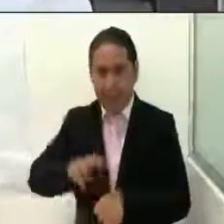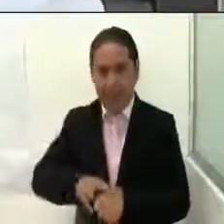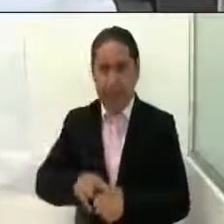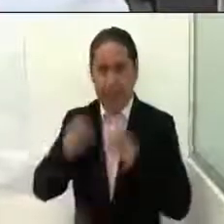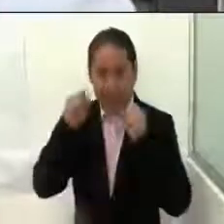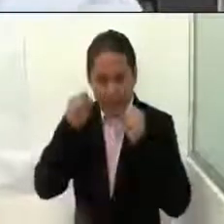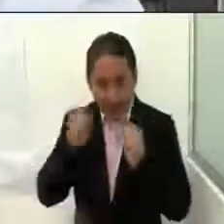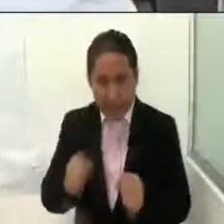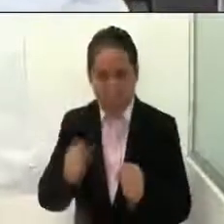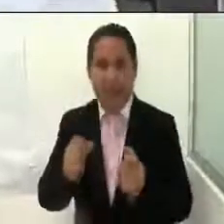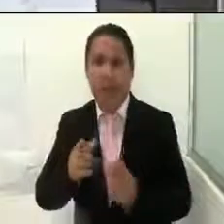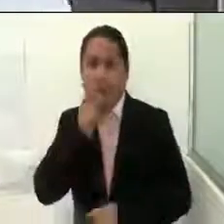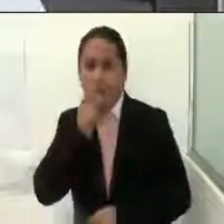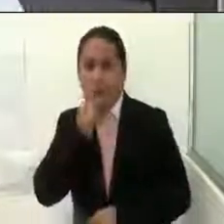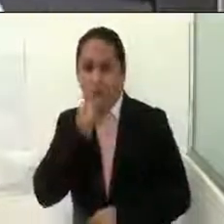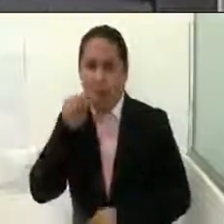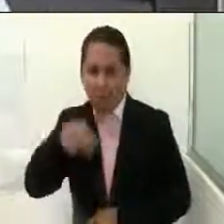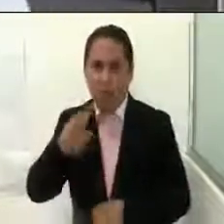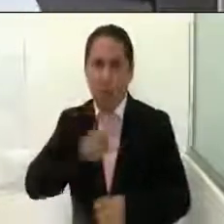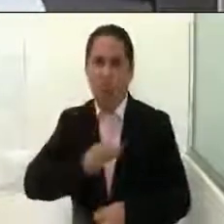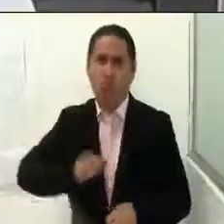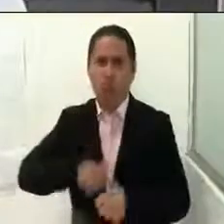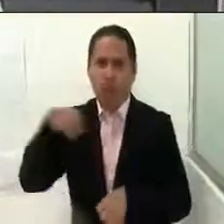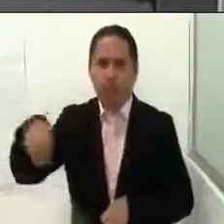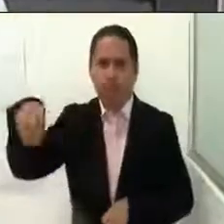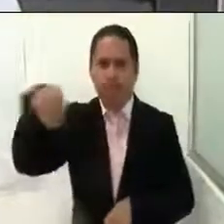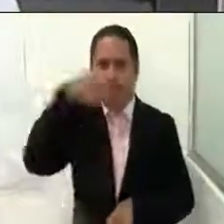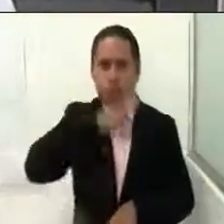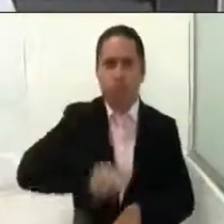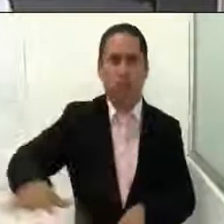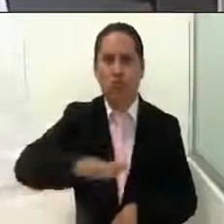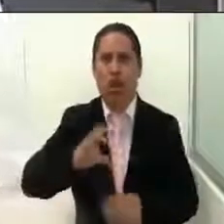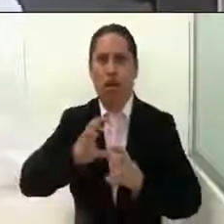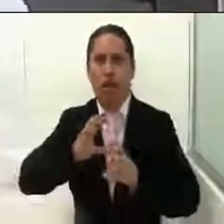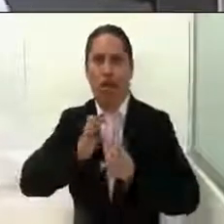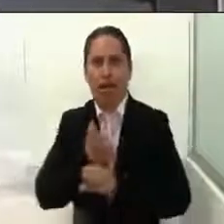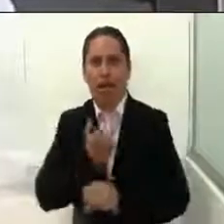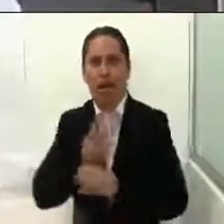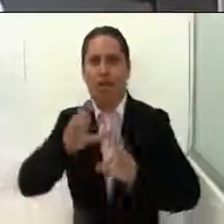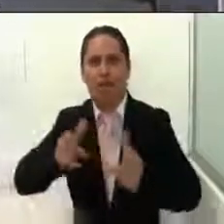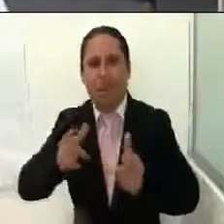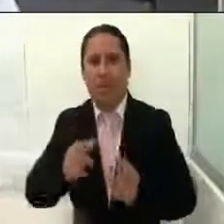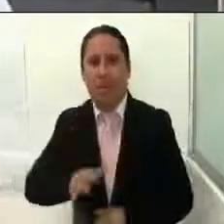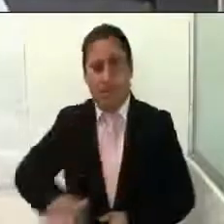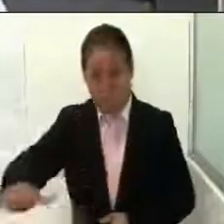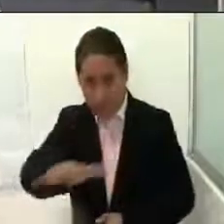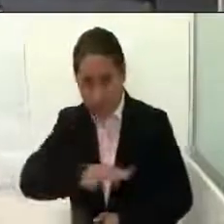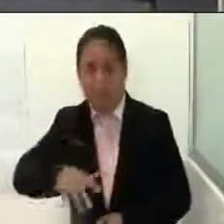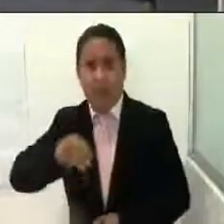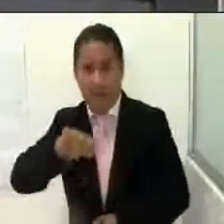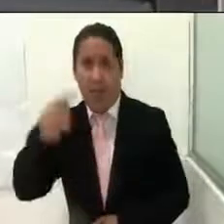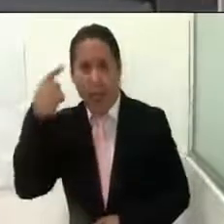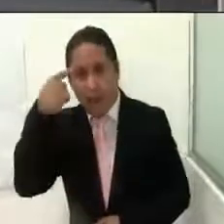todos los municipios de chiapas para que para tener un entorno social y real de lo que ocurre